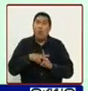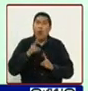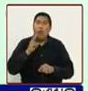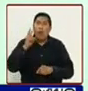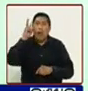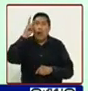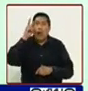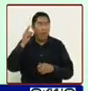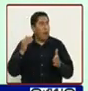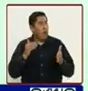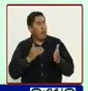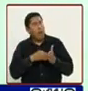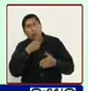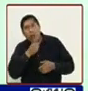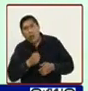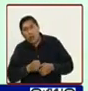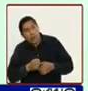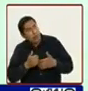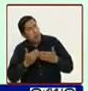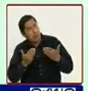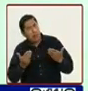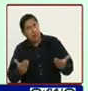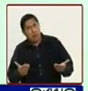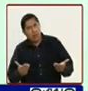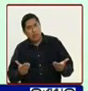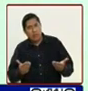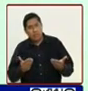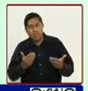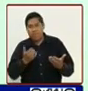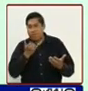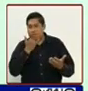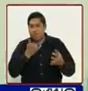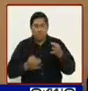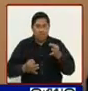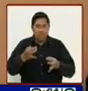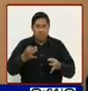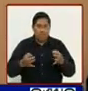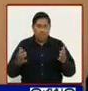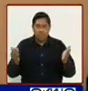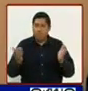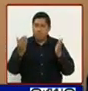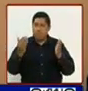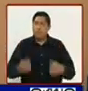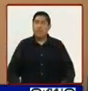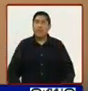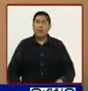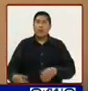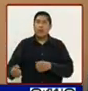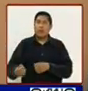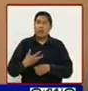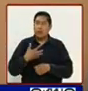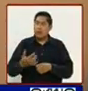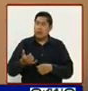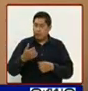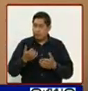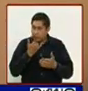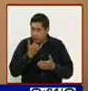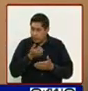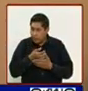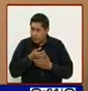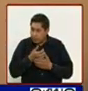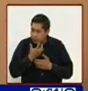esperando que se concluya la investigación para poder dar un veredicto. Hemos tomado conocimiento de un hecho